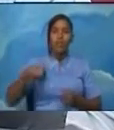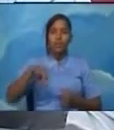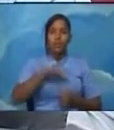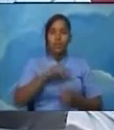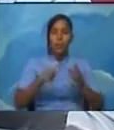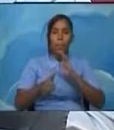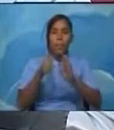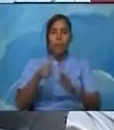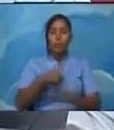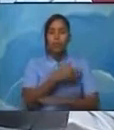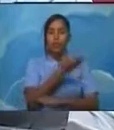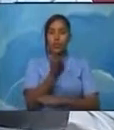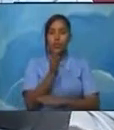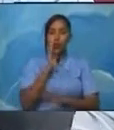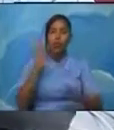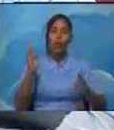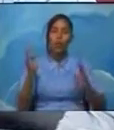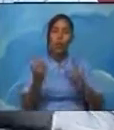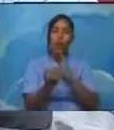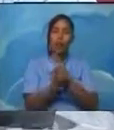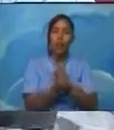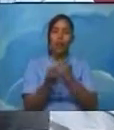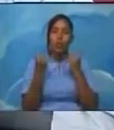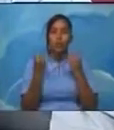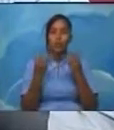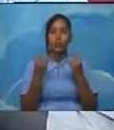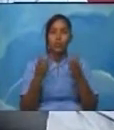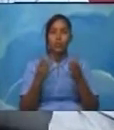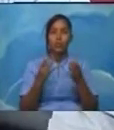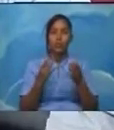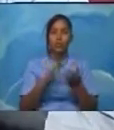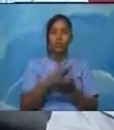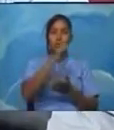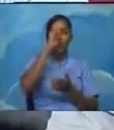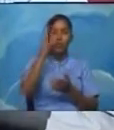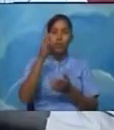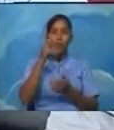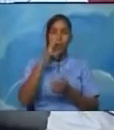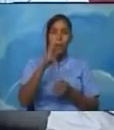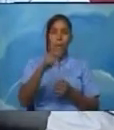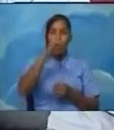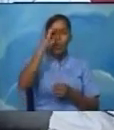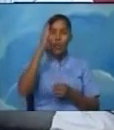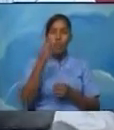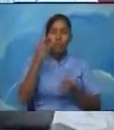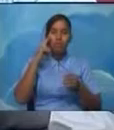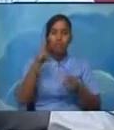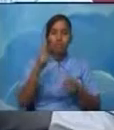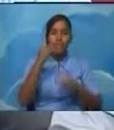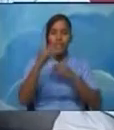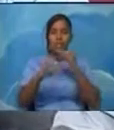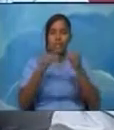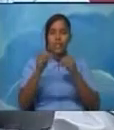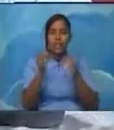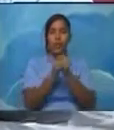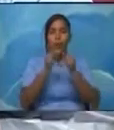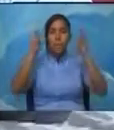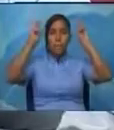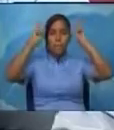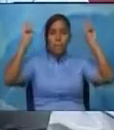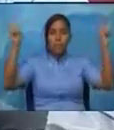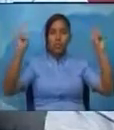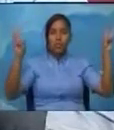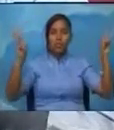mas vosotros guardaos mucho. Gloria al Señor Jesucristo. Vemos lo que Dios viene haciendo con